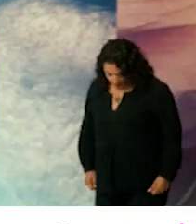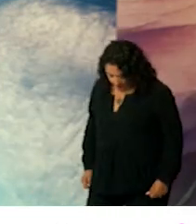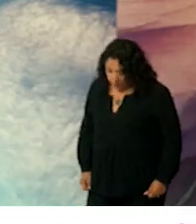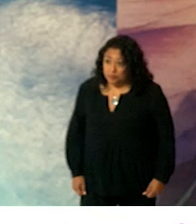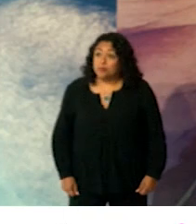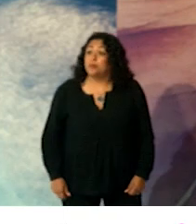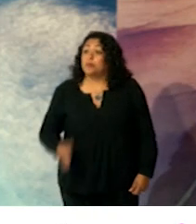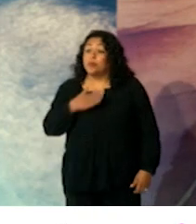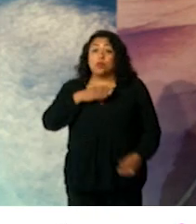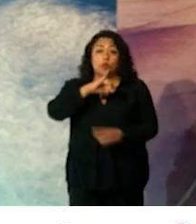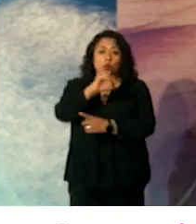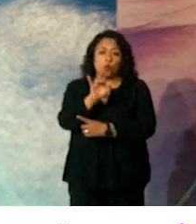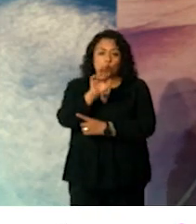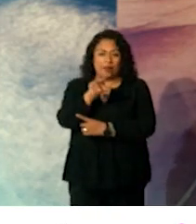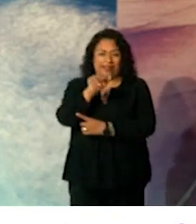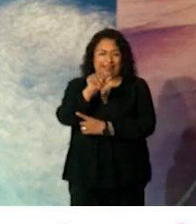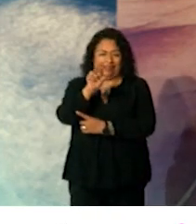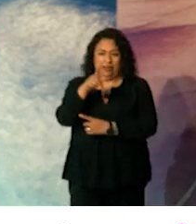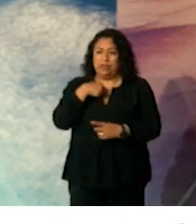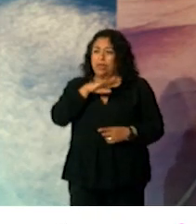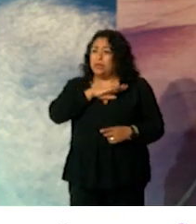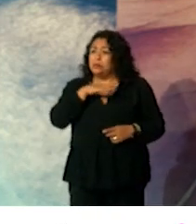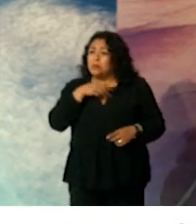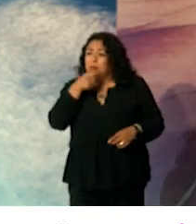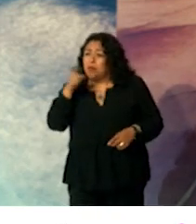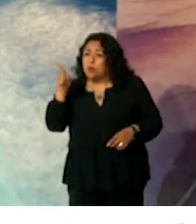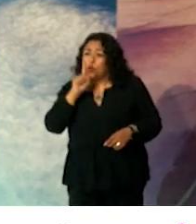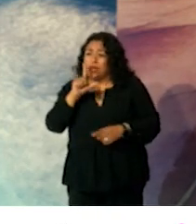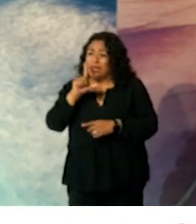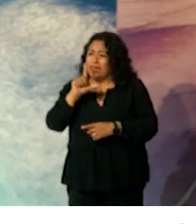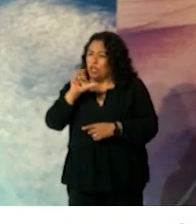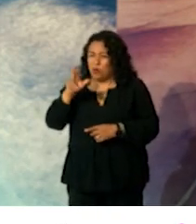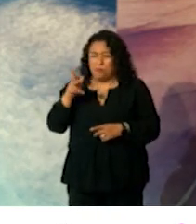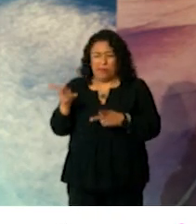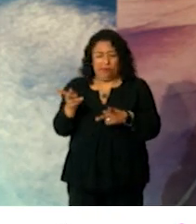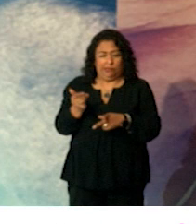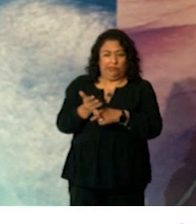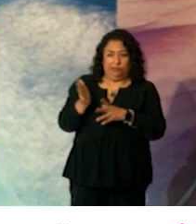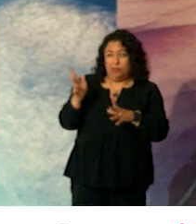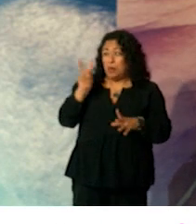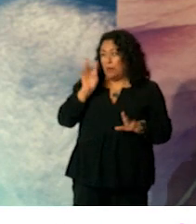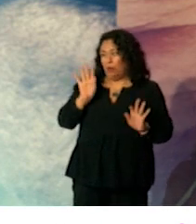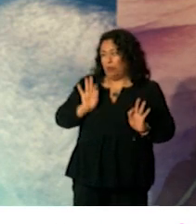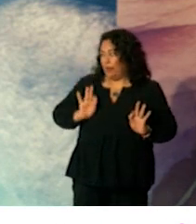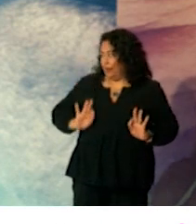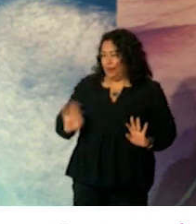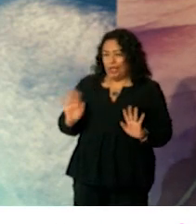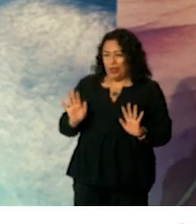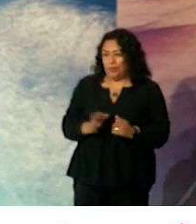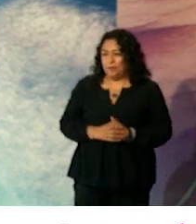Bueno, Juan Andrés García, vengo desde España y una pregunta incómoda. La veo muy relajada. No, es broma, es